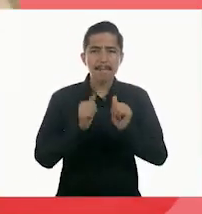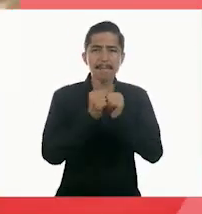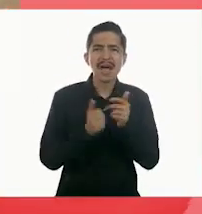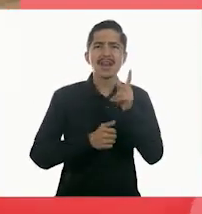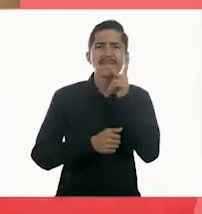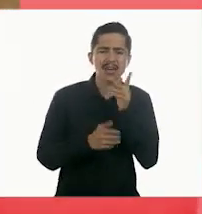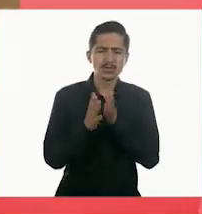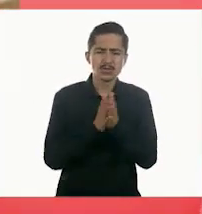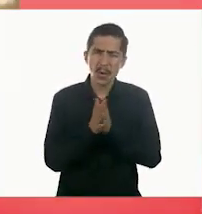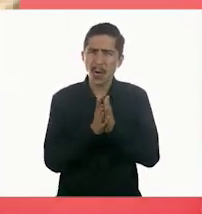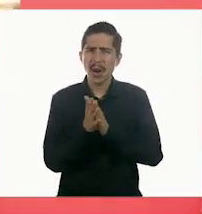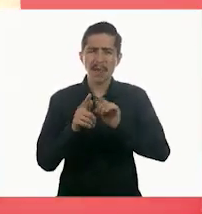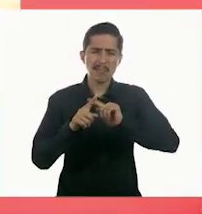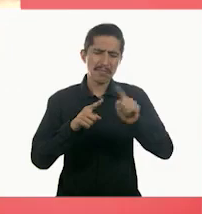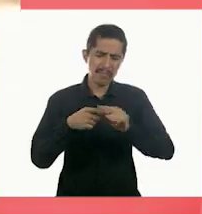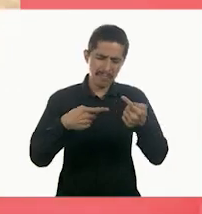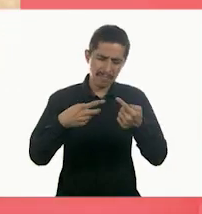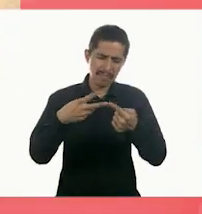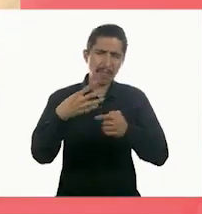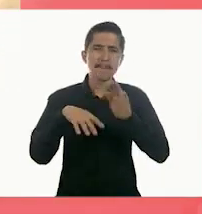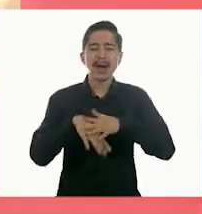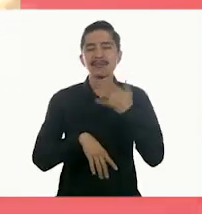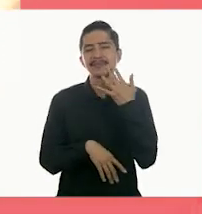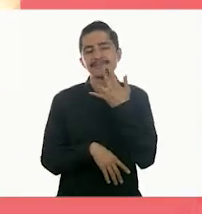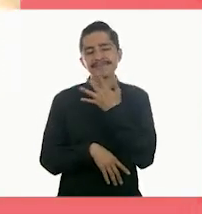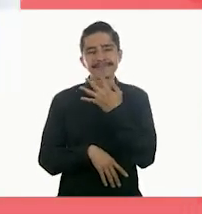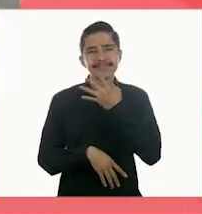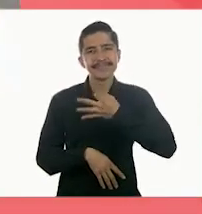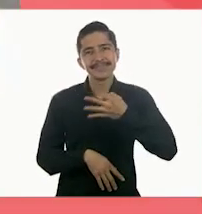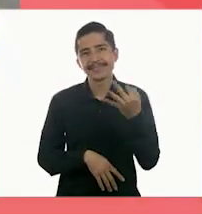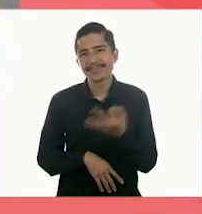vinos y chocolates, entre otras delicias para el paladar.